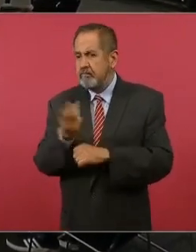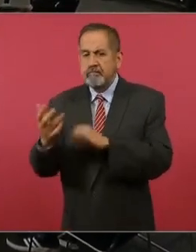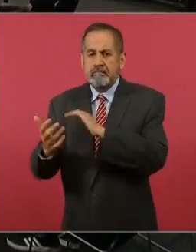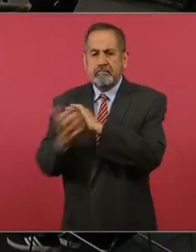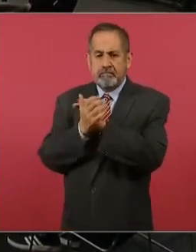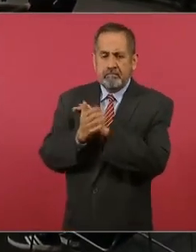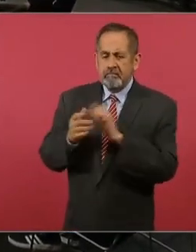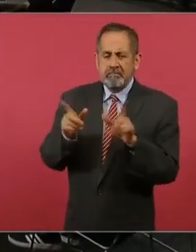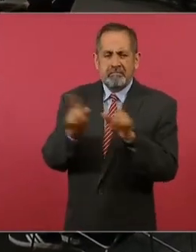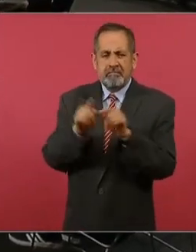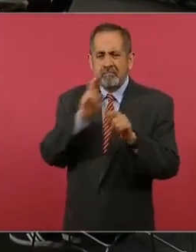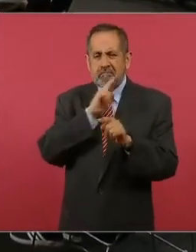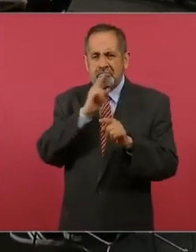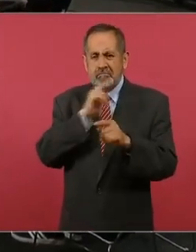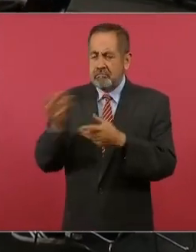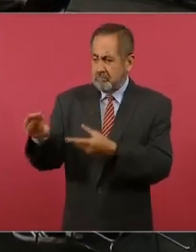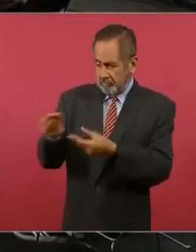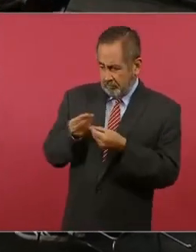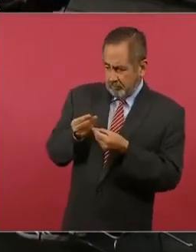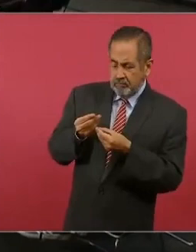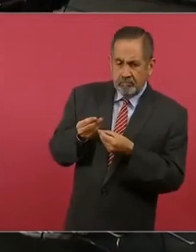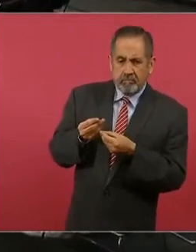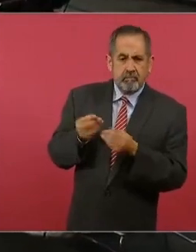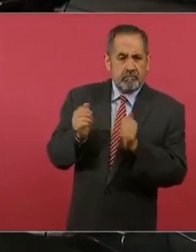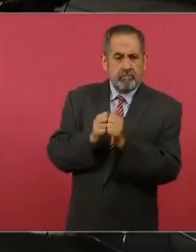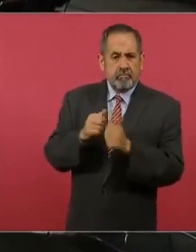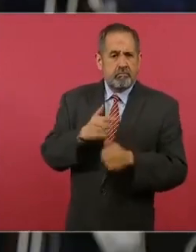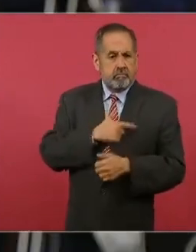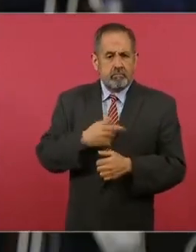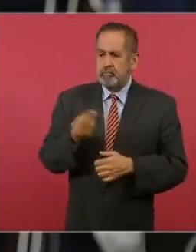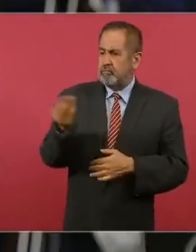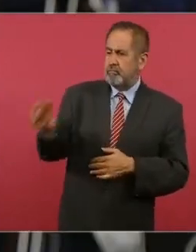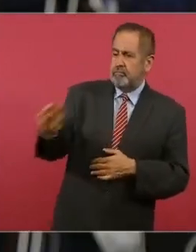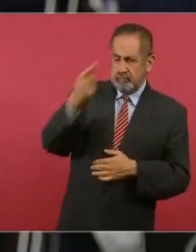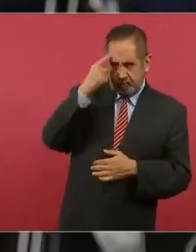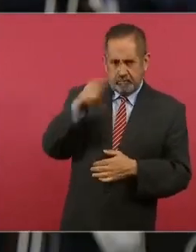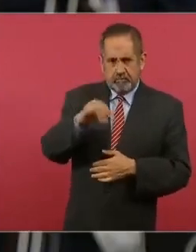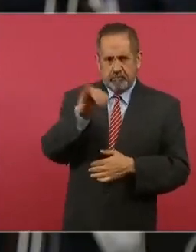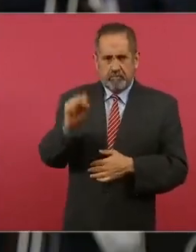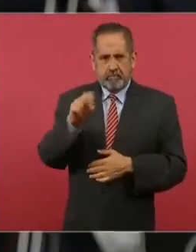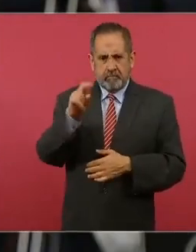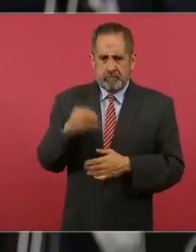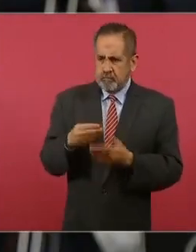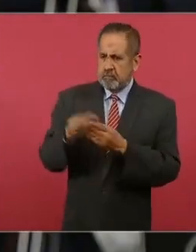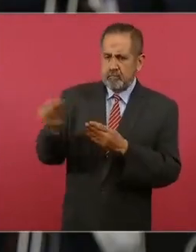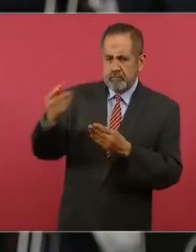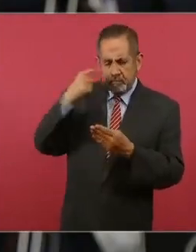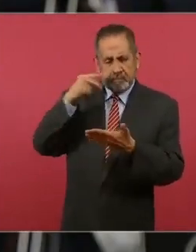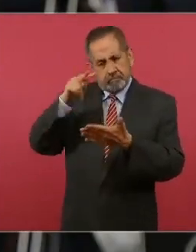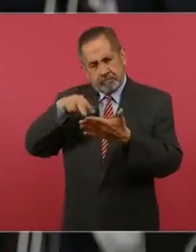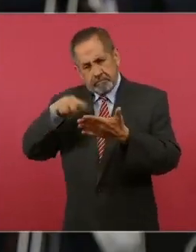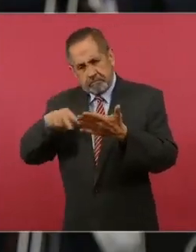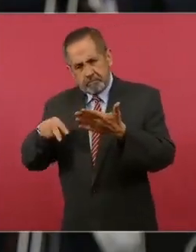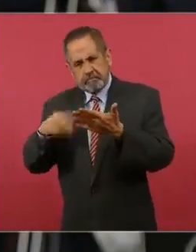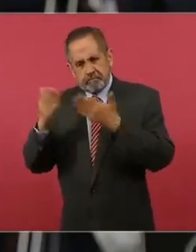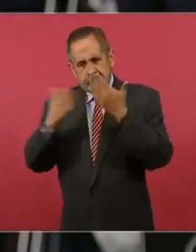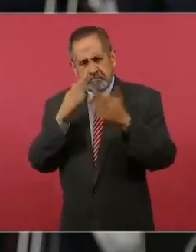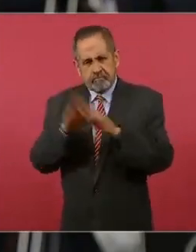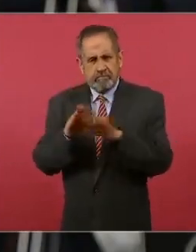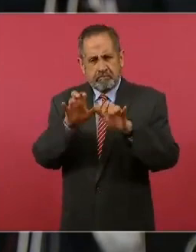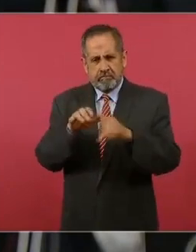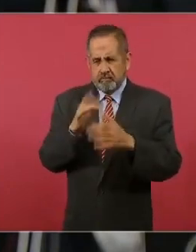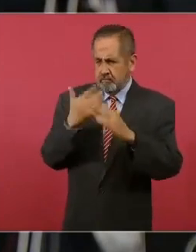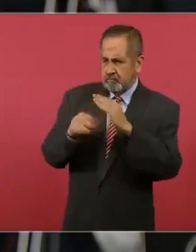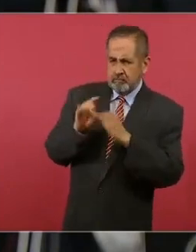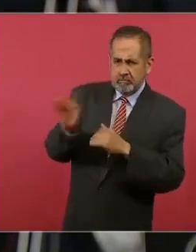los voy a decir muy rápido porque aquí tengo las solicitudes que con mucho gusto se lo puedo hacer llegar a Jesús Ramírez por manera digital,